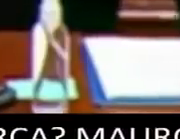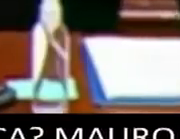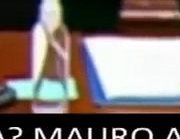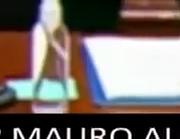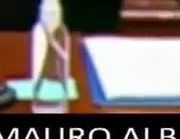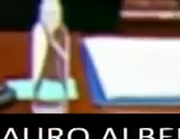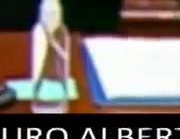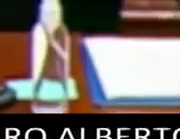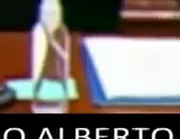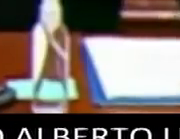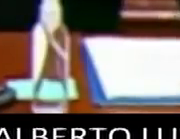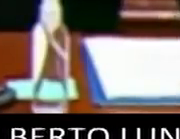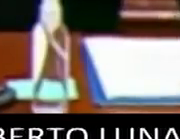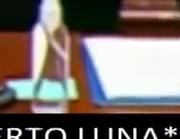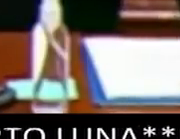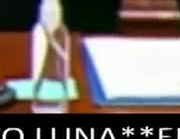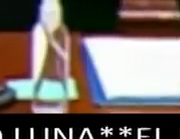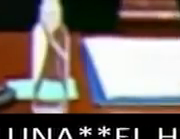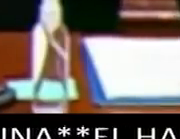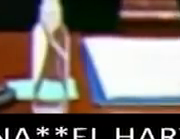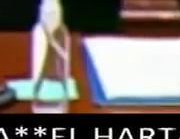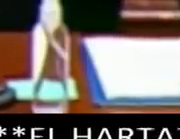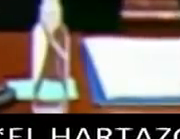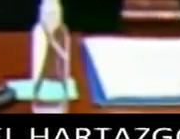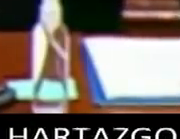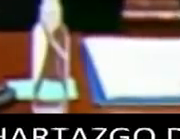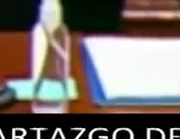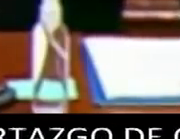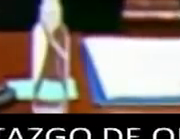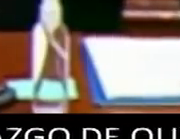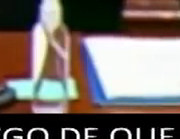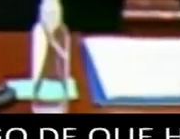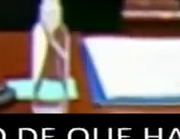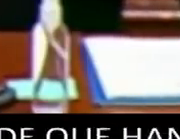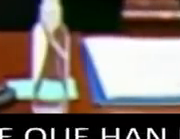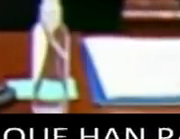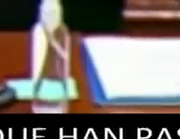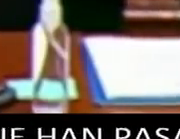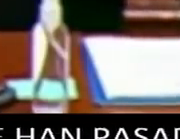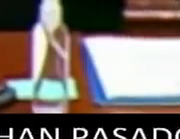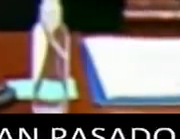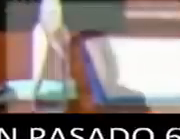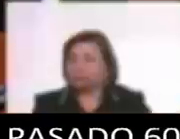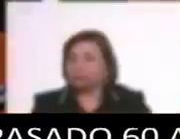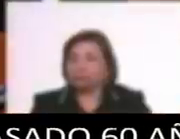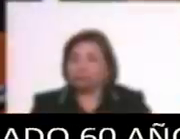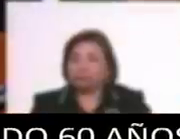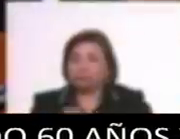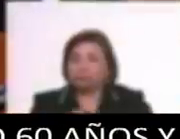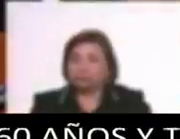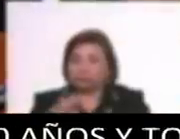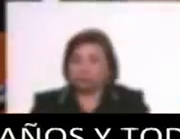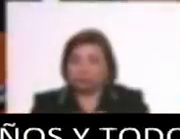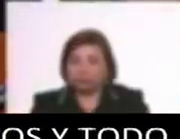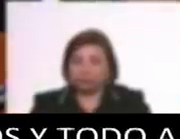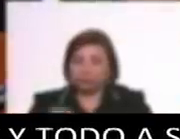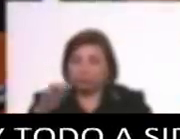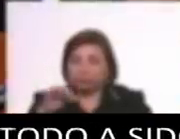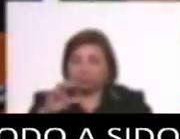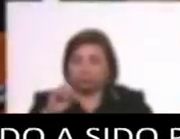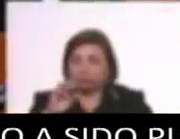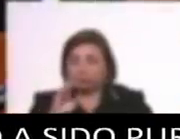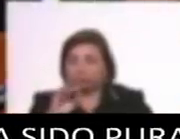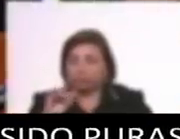e inaceptables actos de intromisión en los asuntos que son parte de la jurisdicción interna del Perú por parte de los